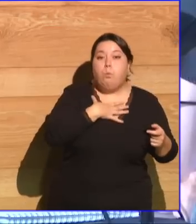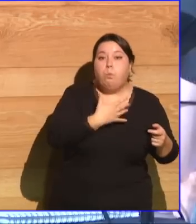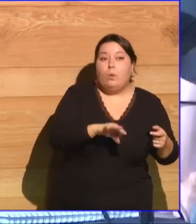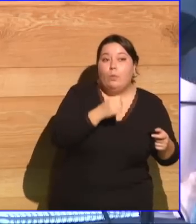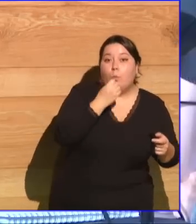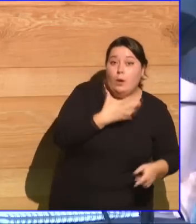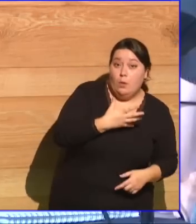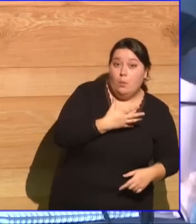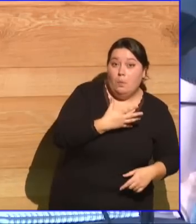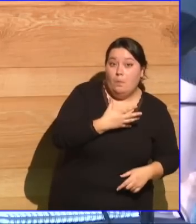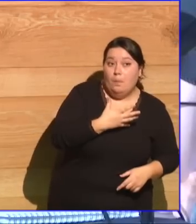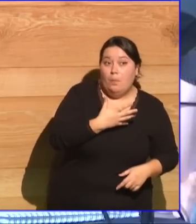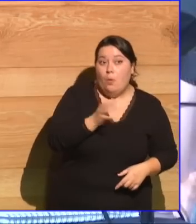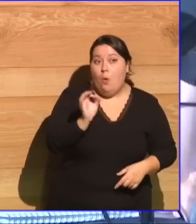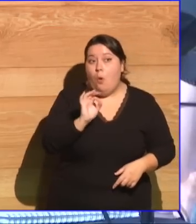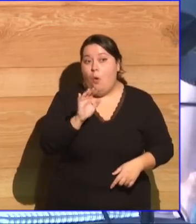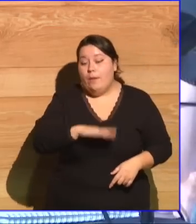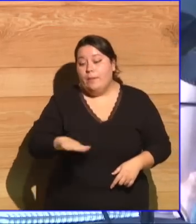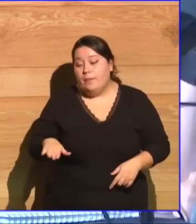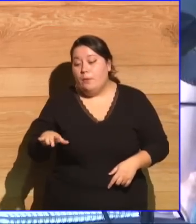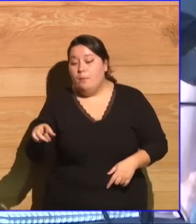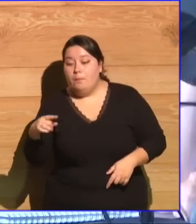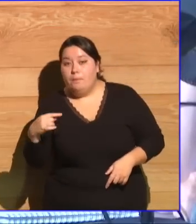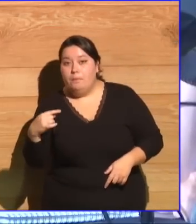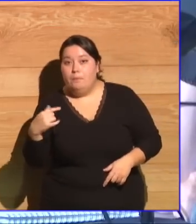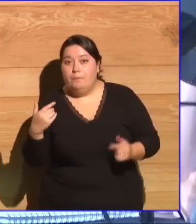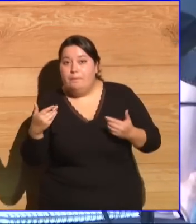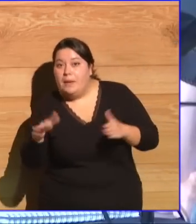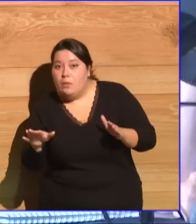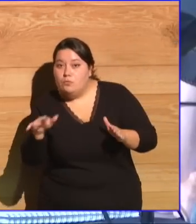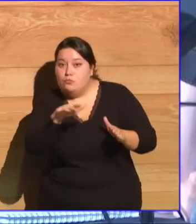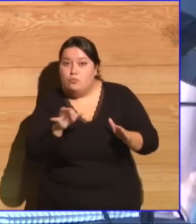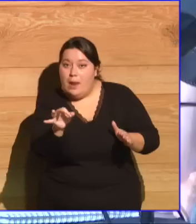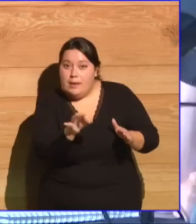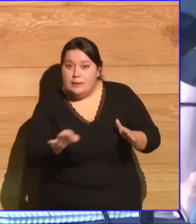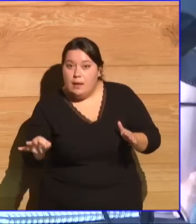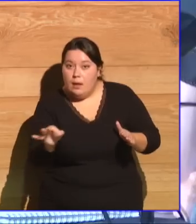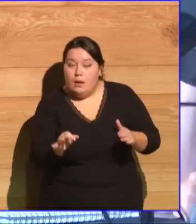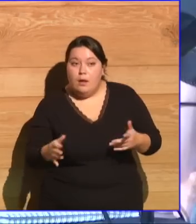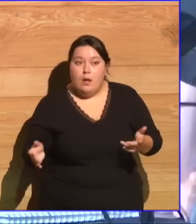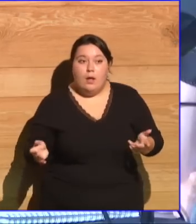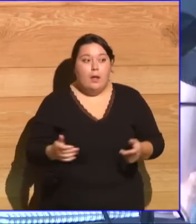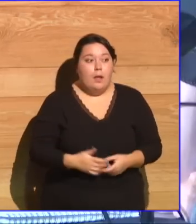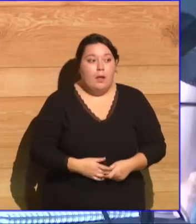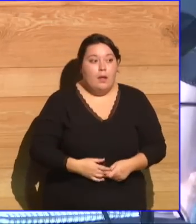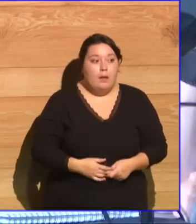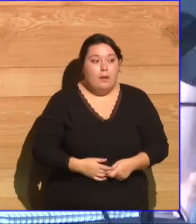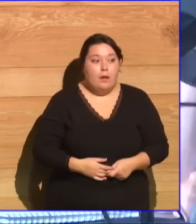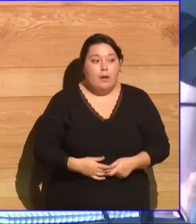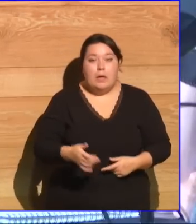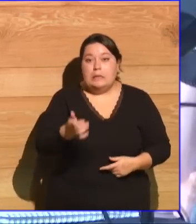o sobre, yo qué sé, sobre niños perdidos en una isla. Y sin embargo, si algo transcurre